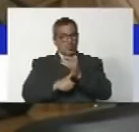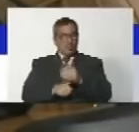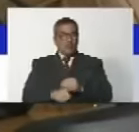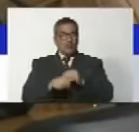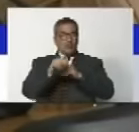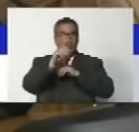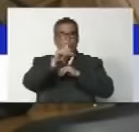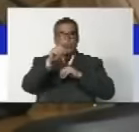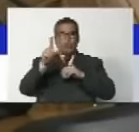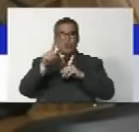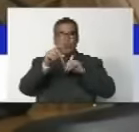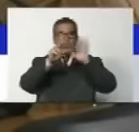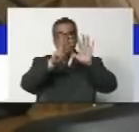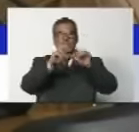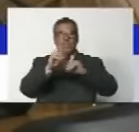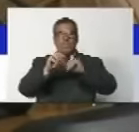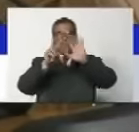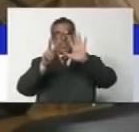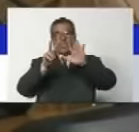número